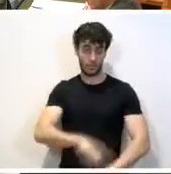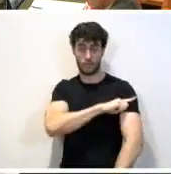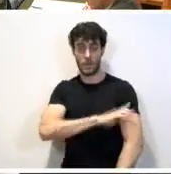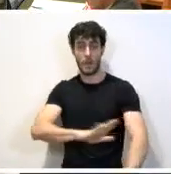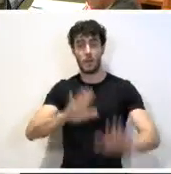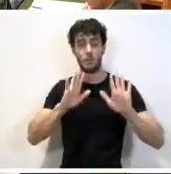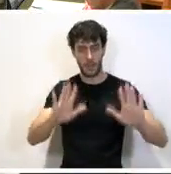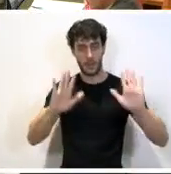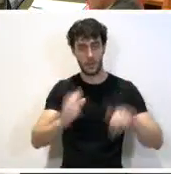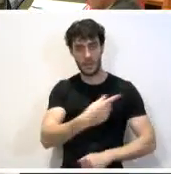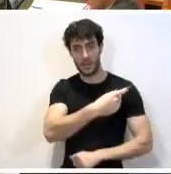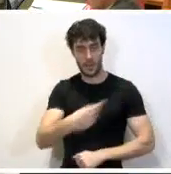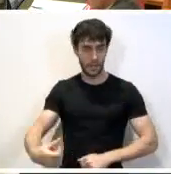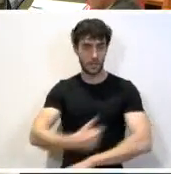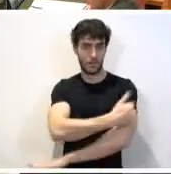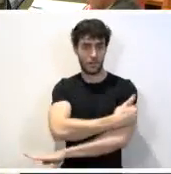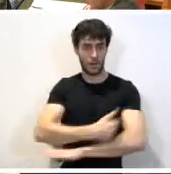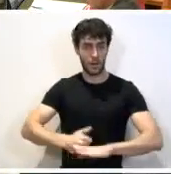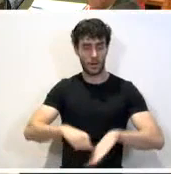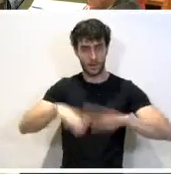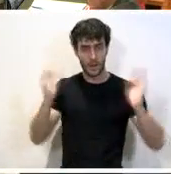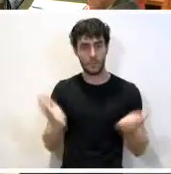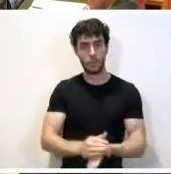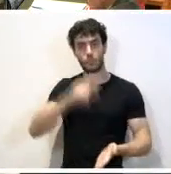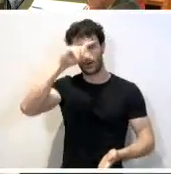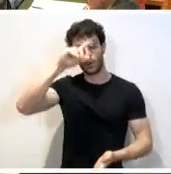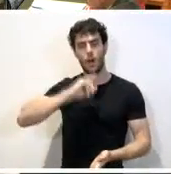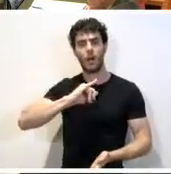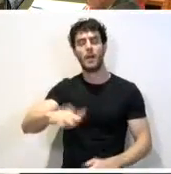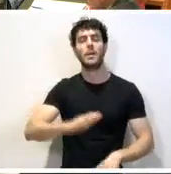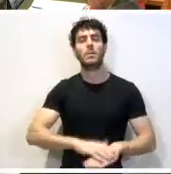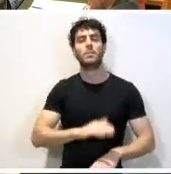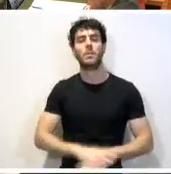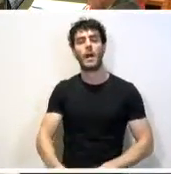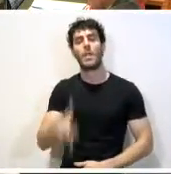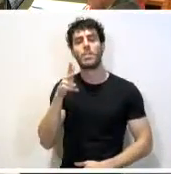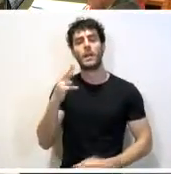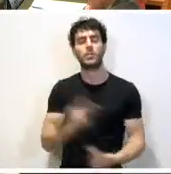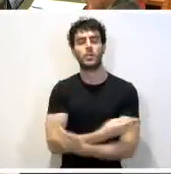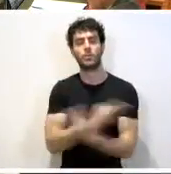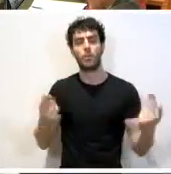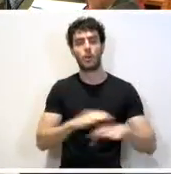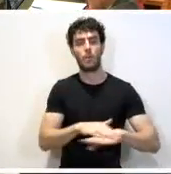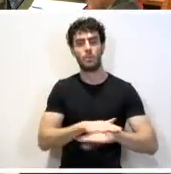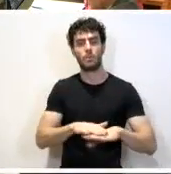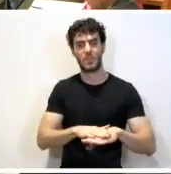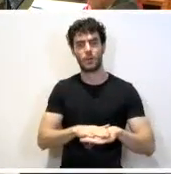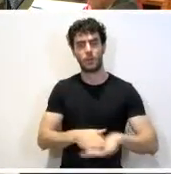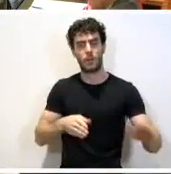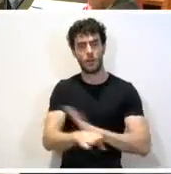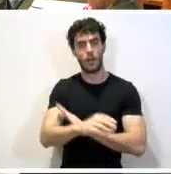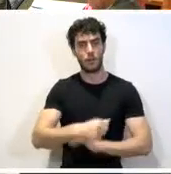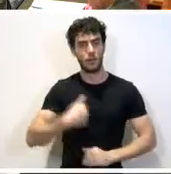con cientos de habitantes del mundo rural que tienen problemas para acceder a derechos públicos básicos y fundamentales.